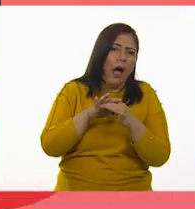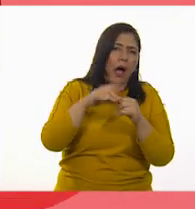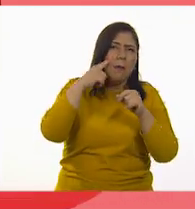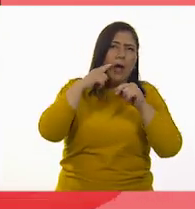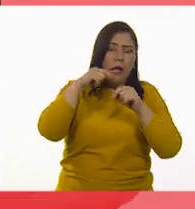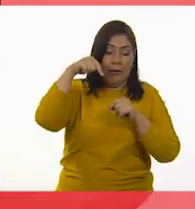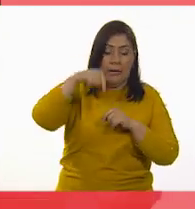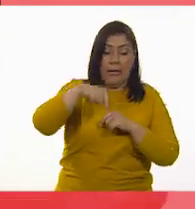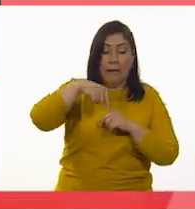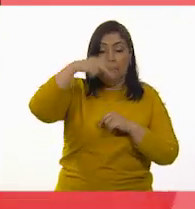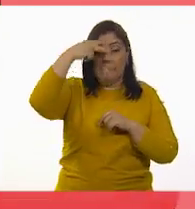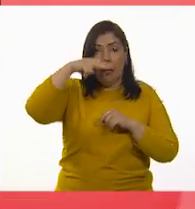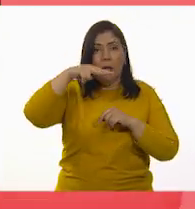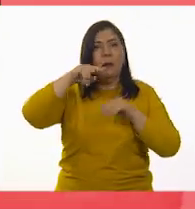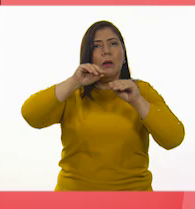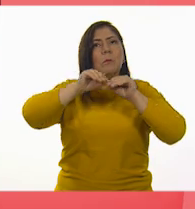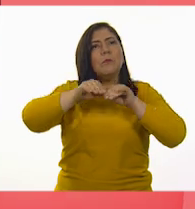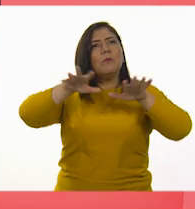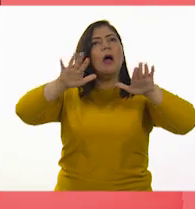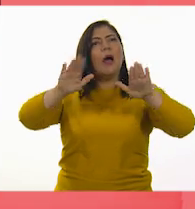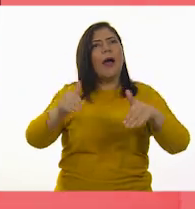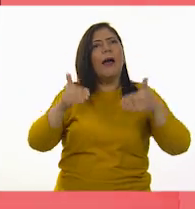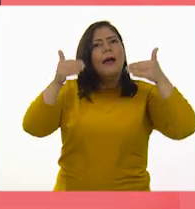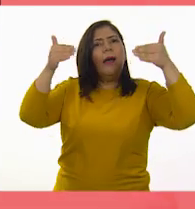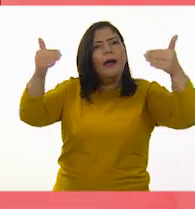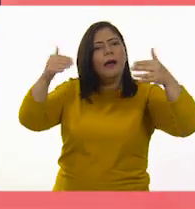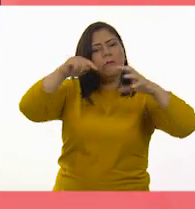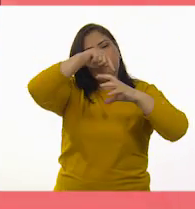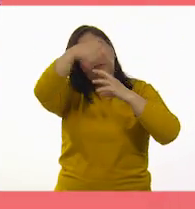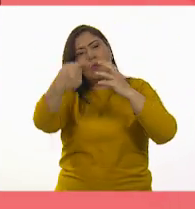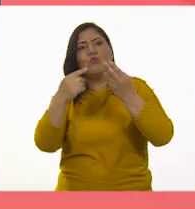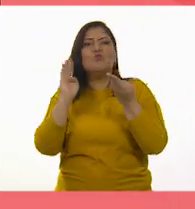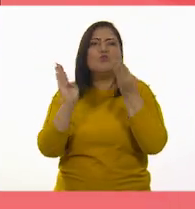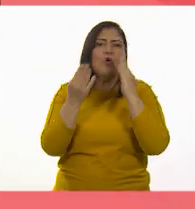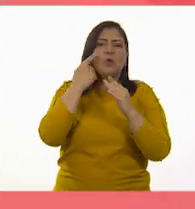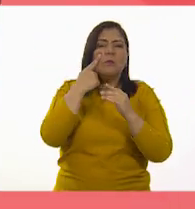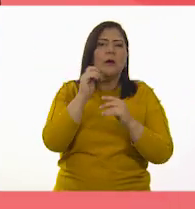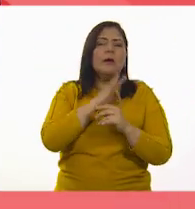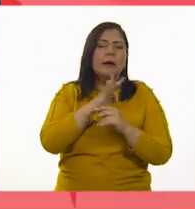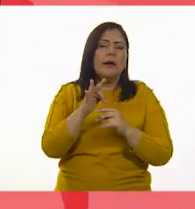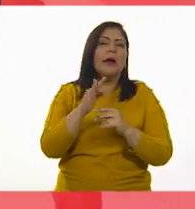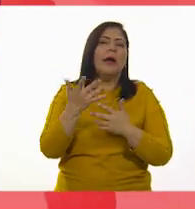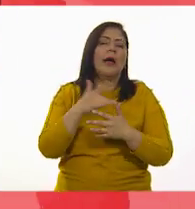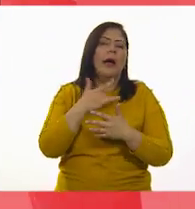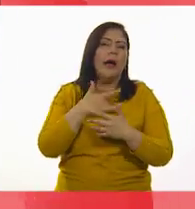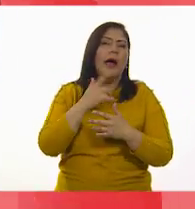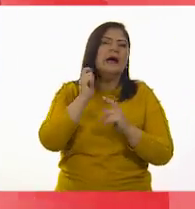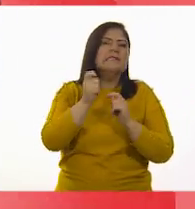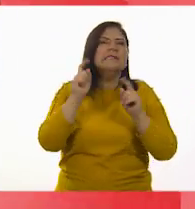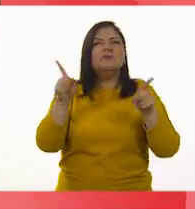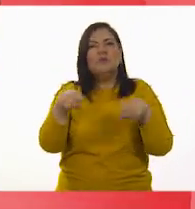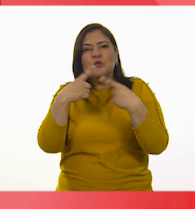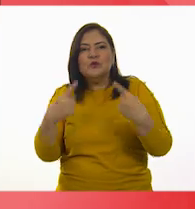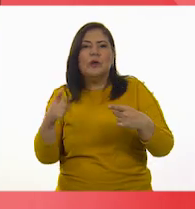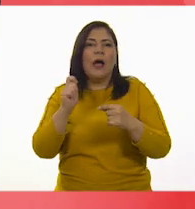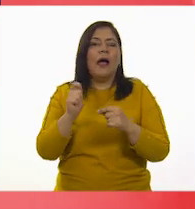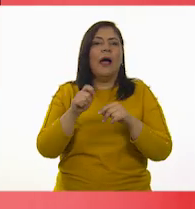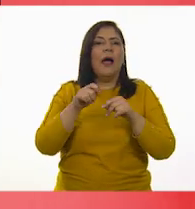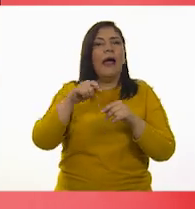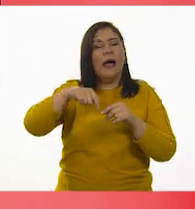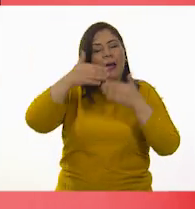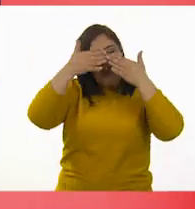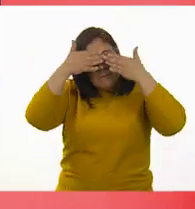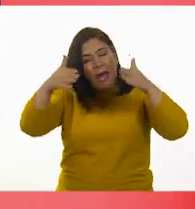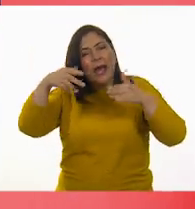desde México hacia la otredad de sonidos de todo el planeta, y ayudando a expandir el panorama musical chilango.